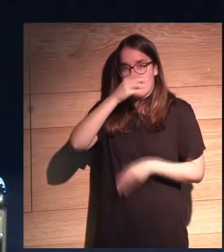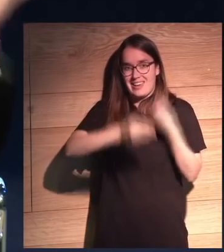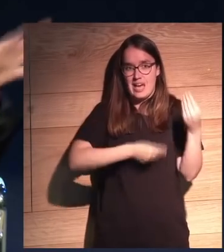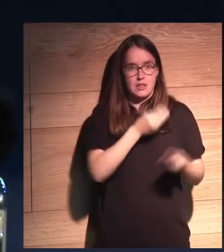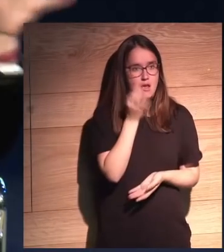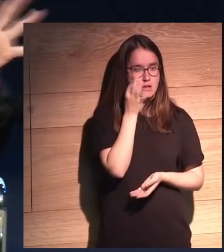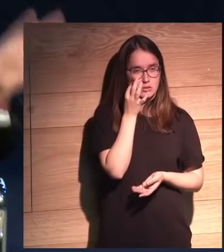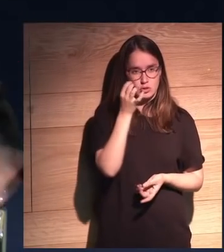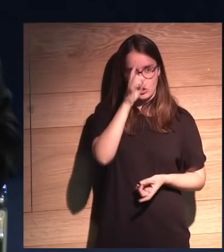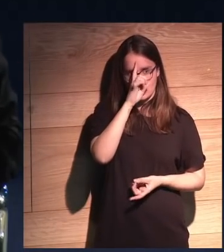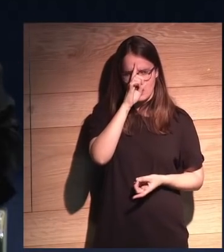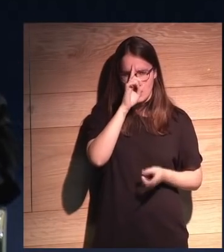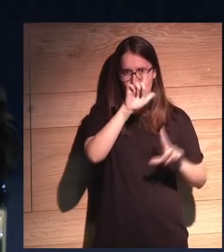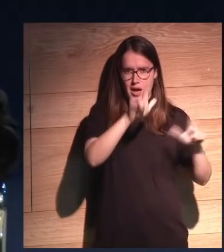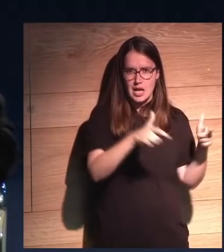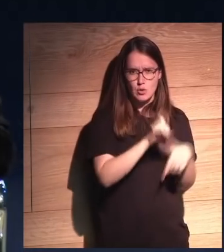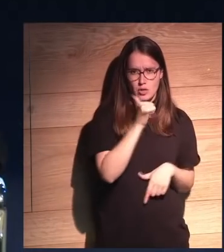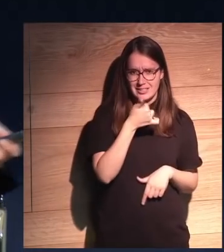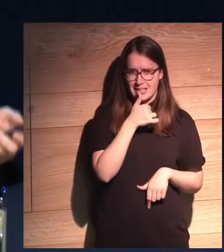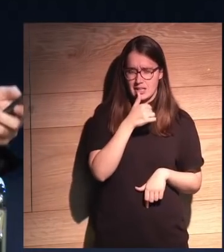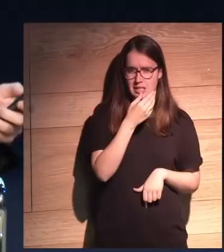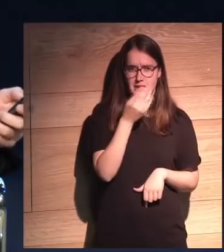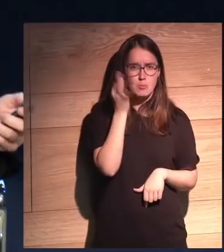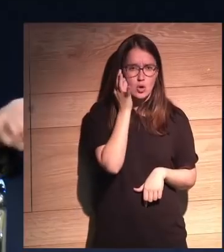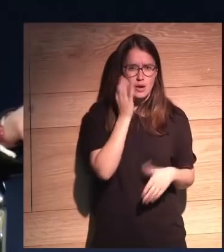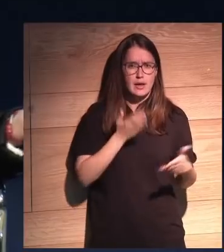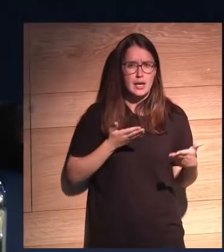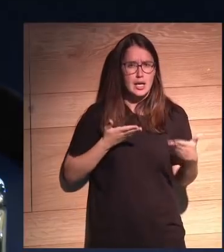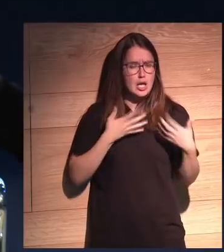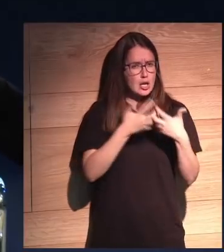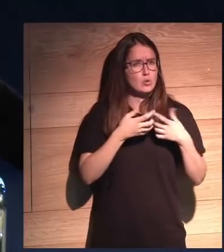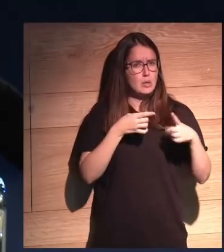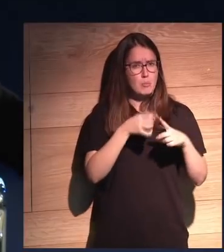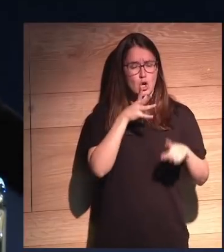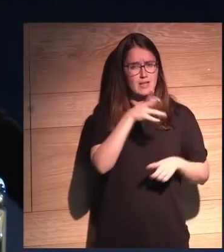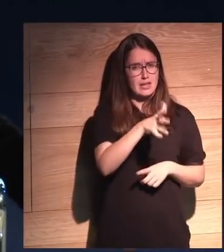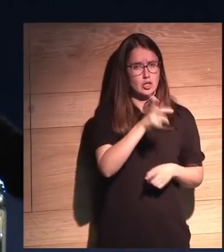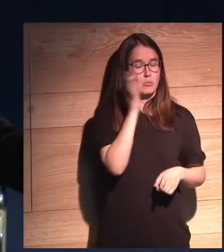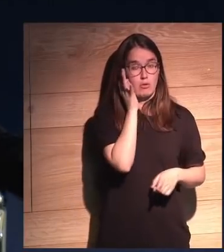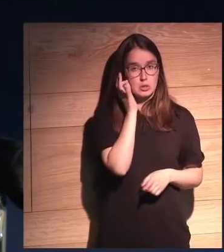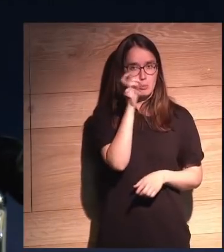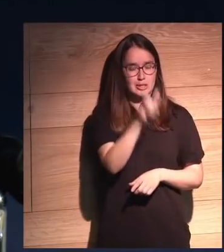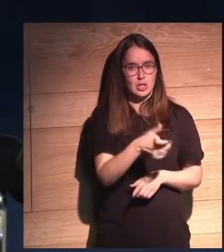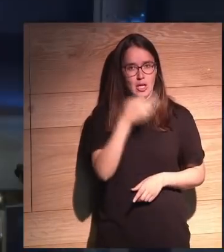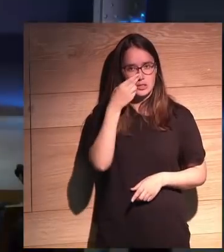tipo de actividades, que iba a reuniones secretas de mujeres sufragistas, etcétera. Personaje realmente muy interesante, ¿no?